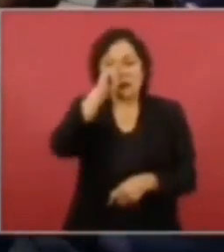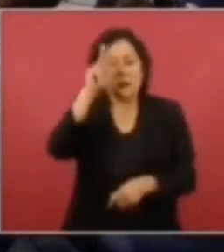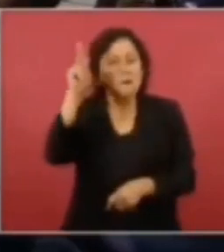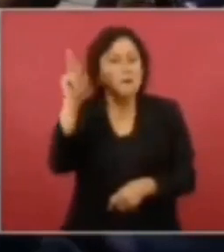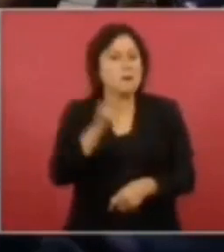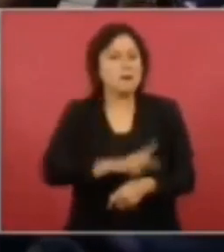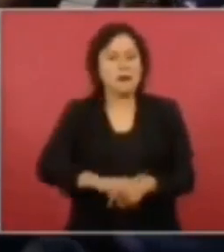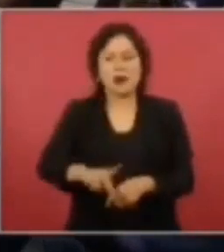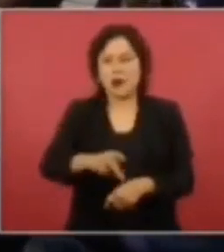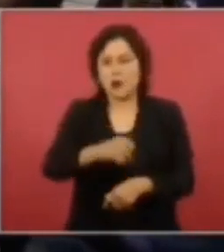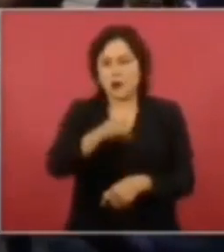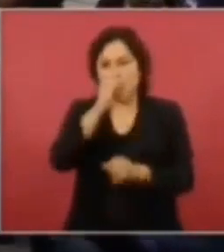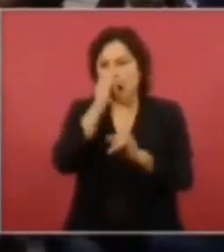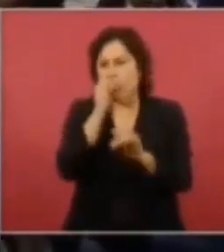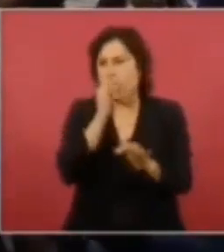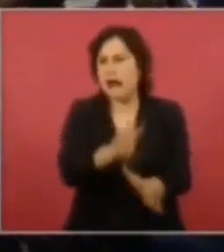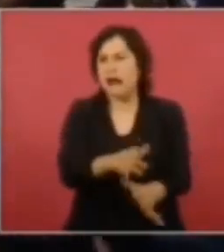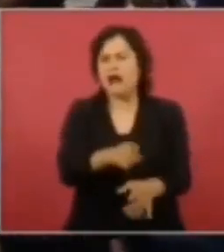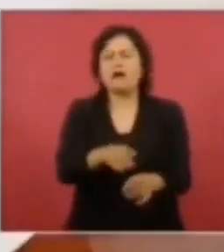con más imposiciones,